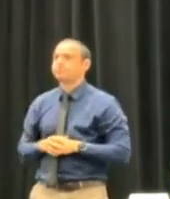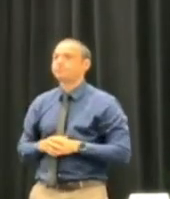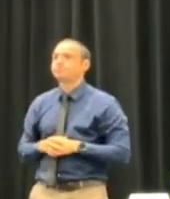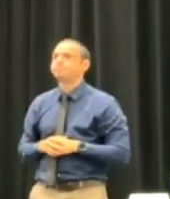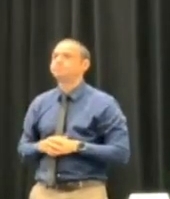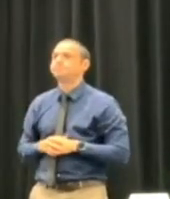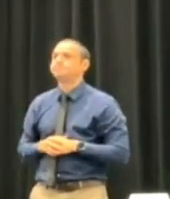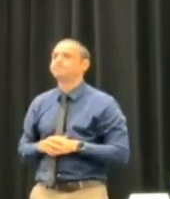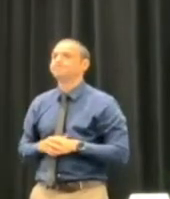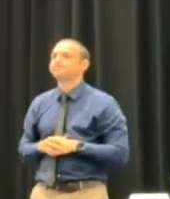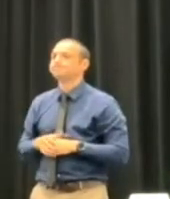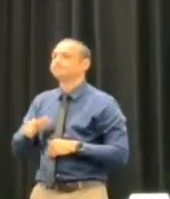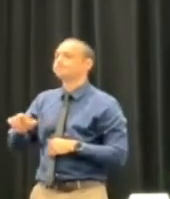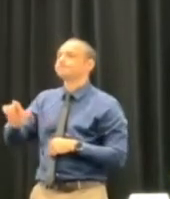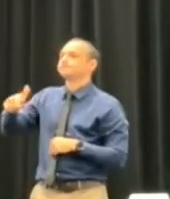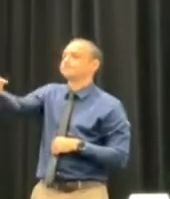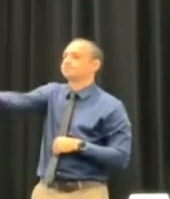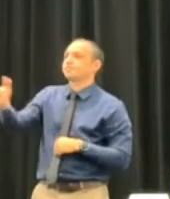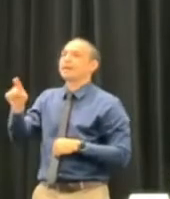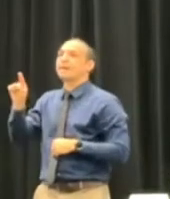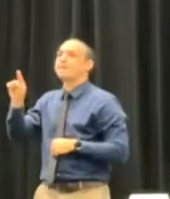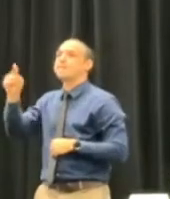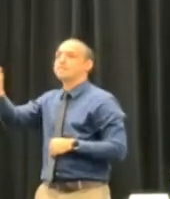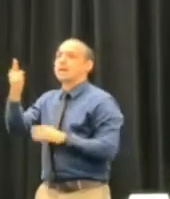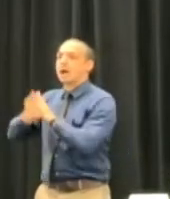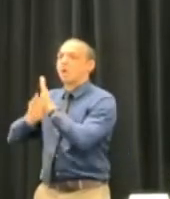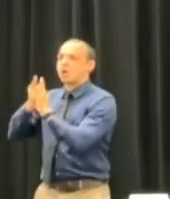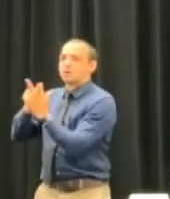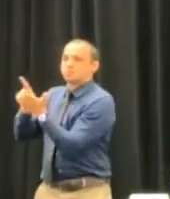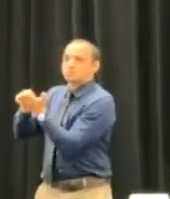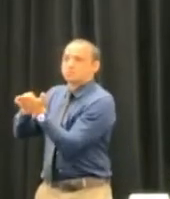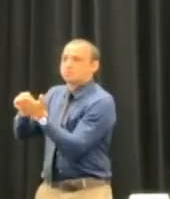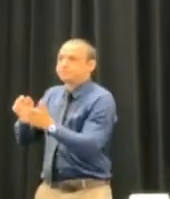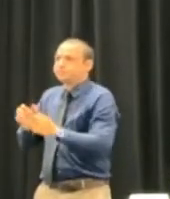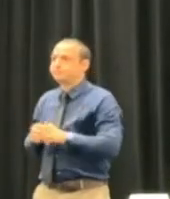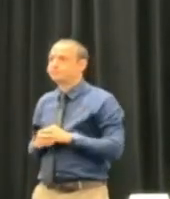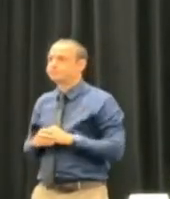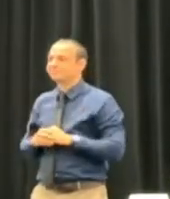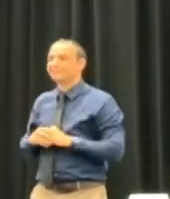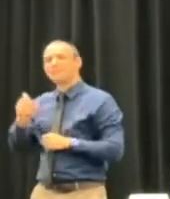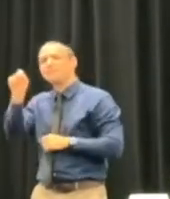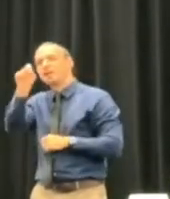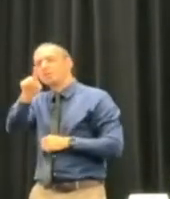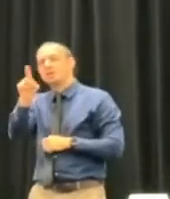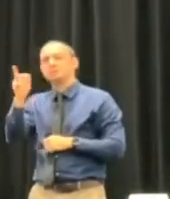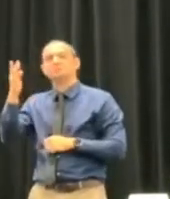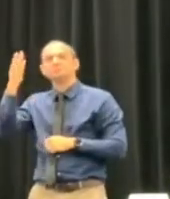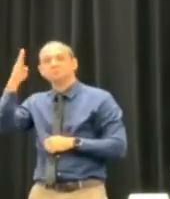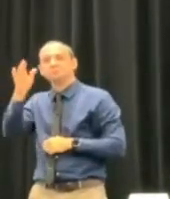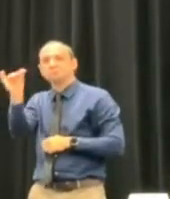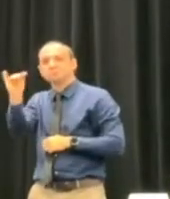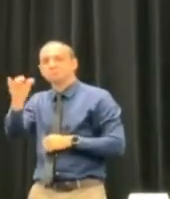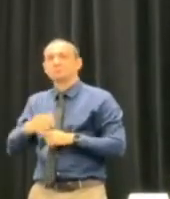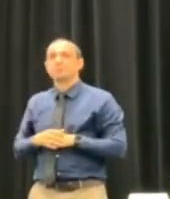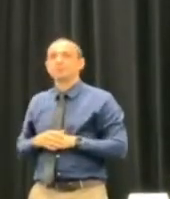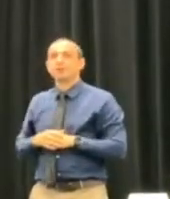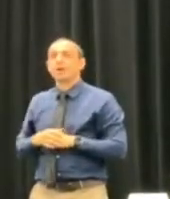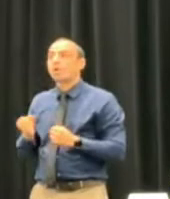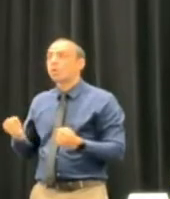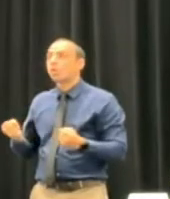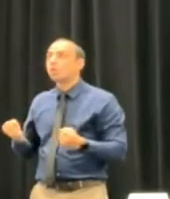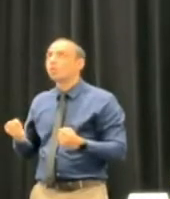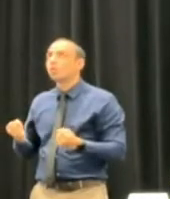quería saber una pregunta un poco parecida a la de la compañera pero en lugar de cuantos hay remotos sino